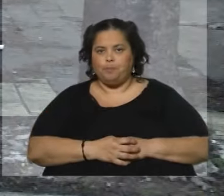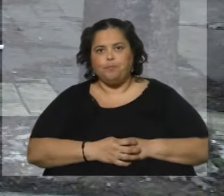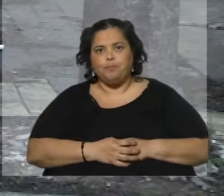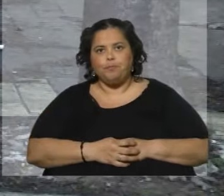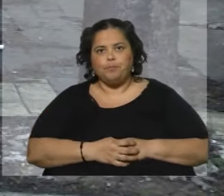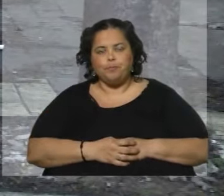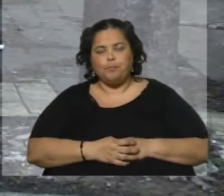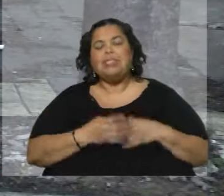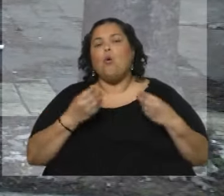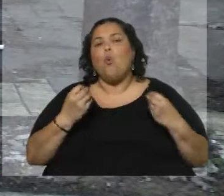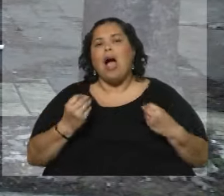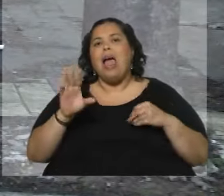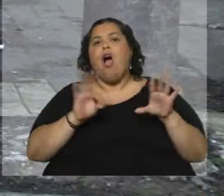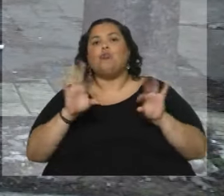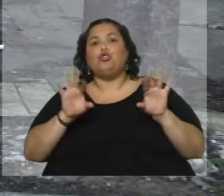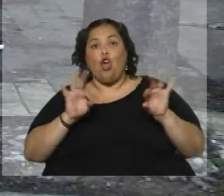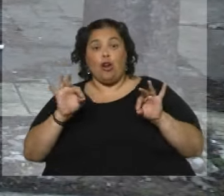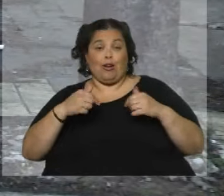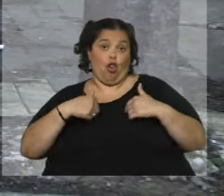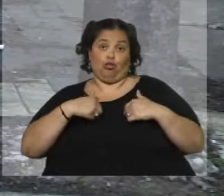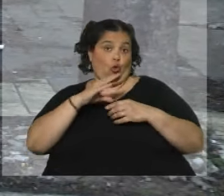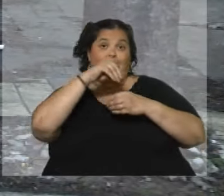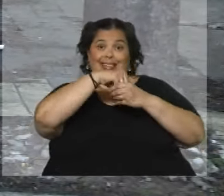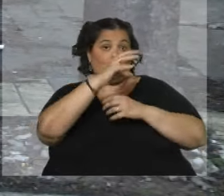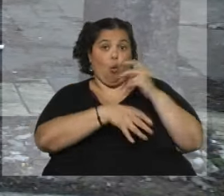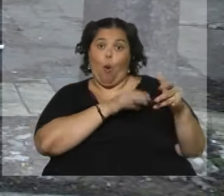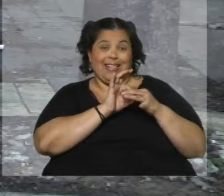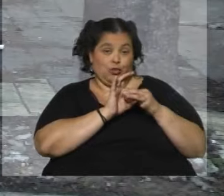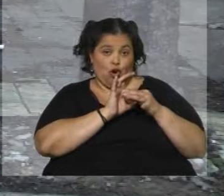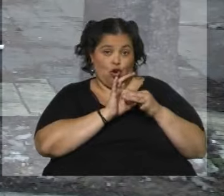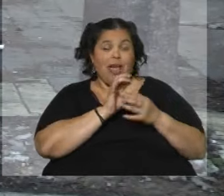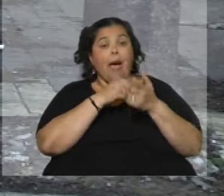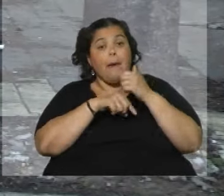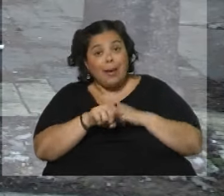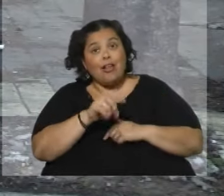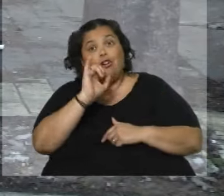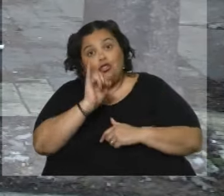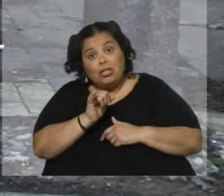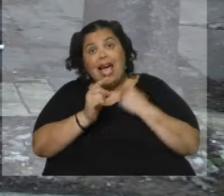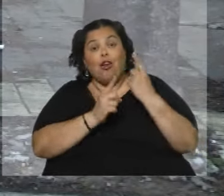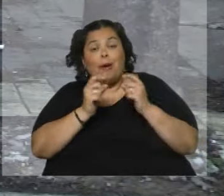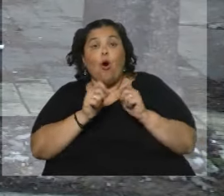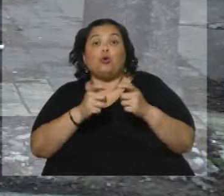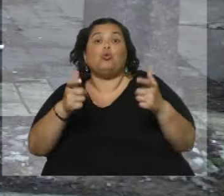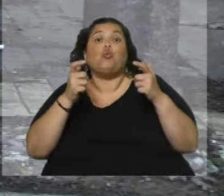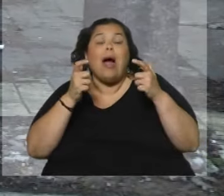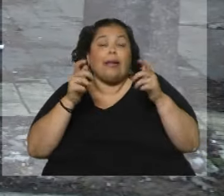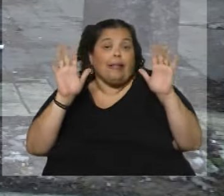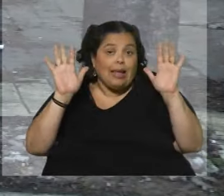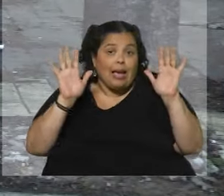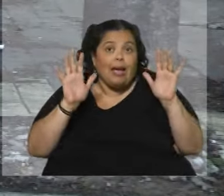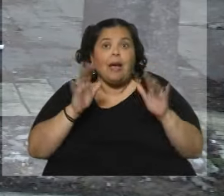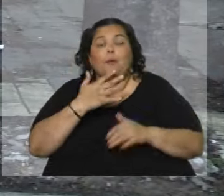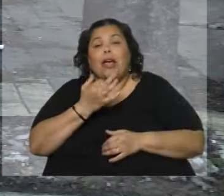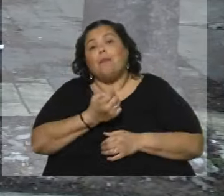En las opciones electorales nosotros somos parte de la coalición. Pero si llegamos a tener suerte y nos va bien, que serán uno o